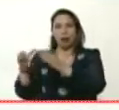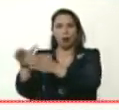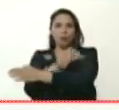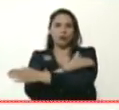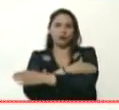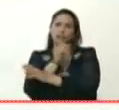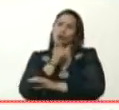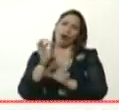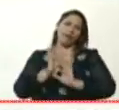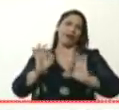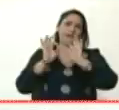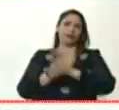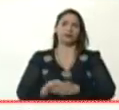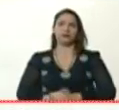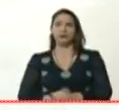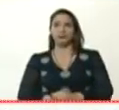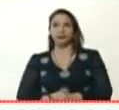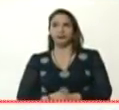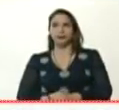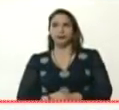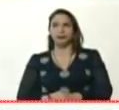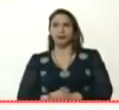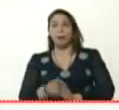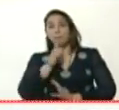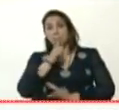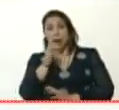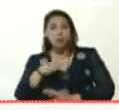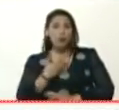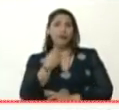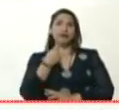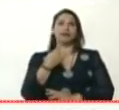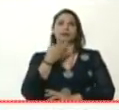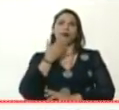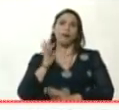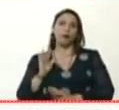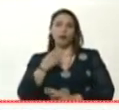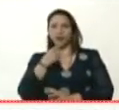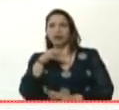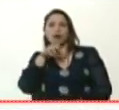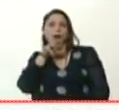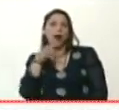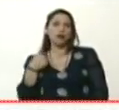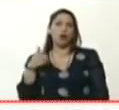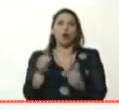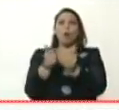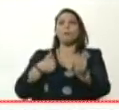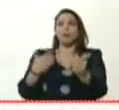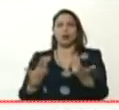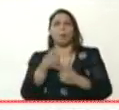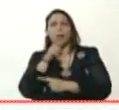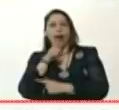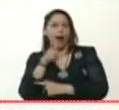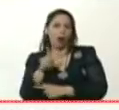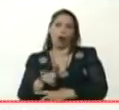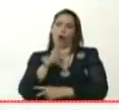Absolutamente nada. Mal pueden decir que están hablando conmigo. Muy mal, queda muy mal.